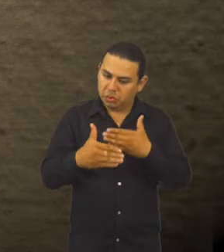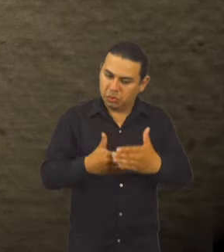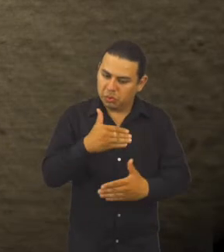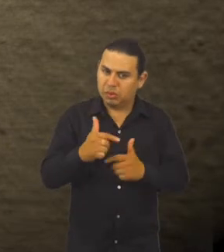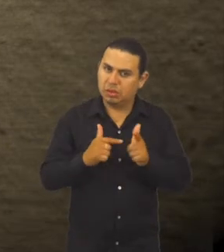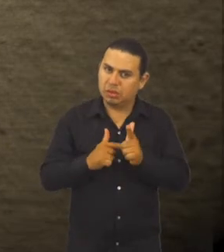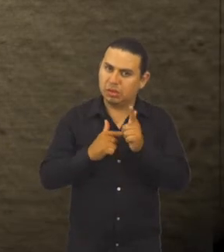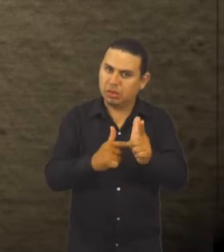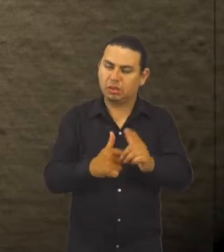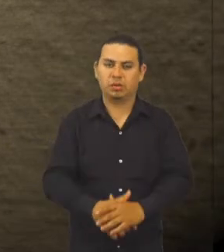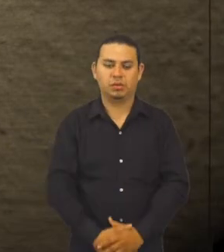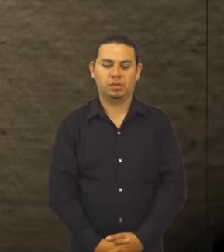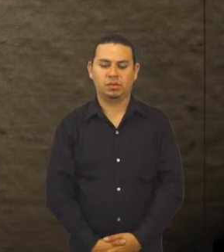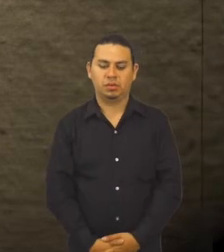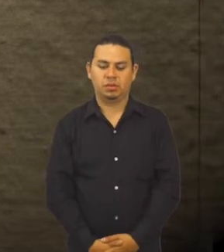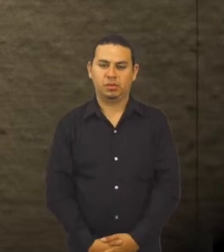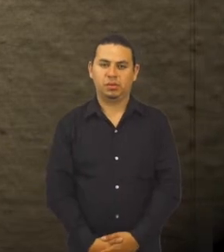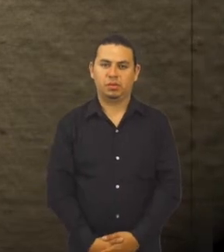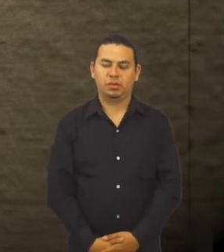su destino a través del tiempo.